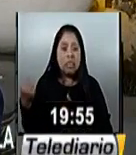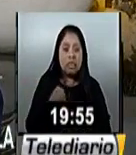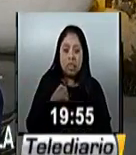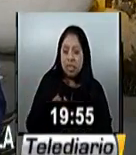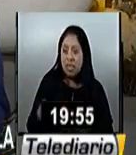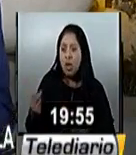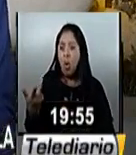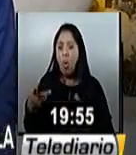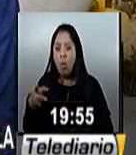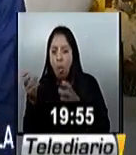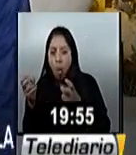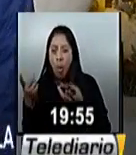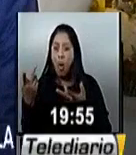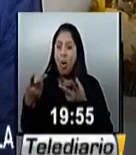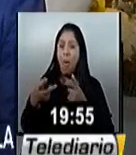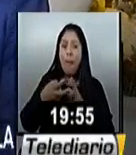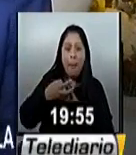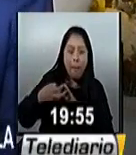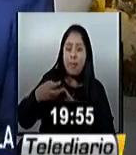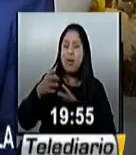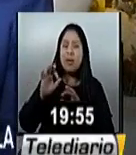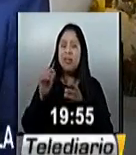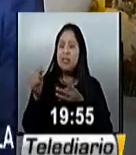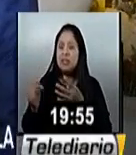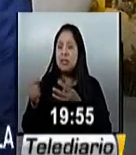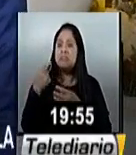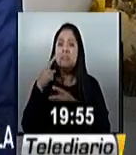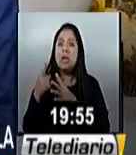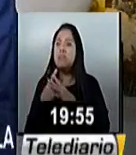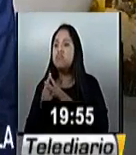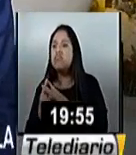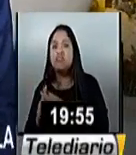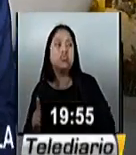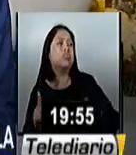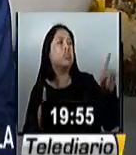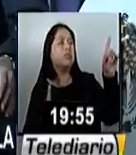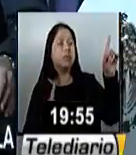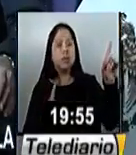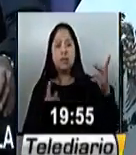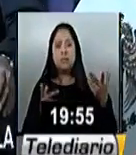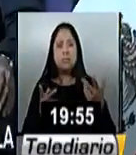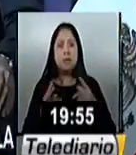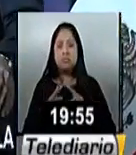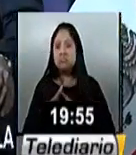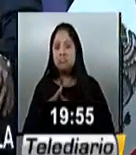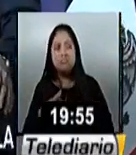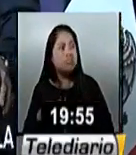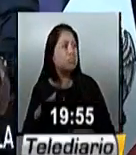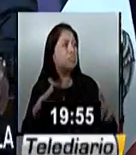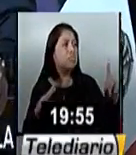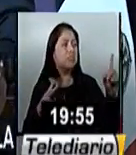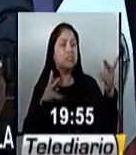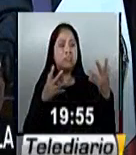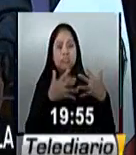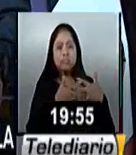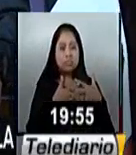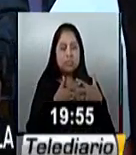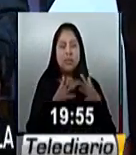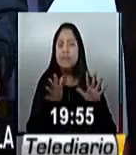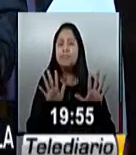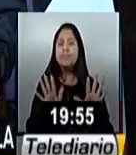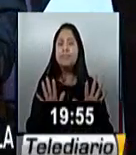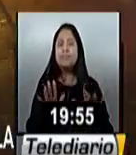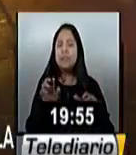y que la paz social podrá hacerse una realidad mi